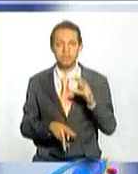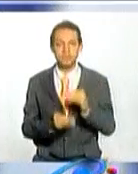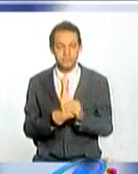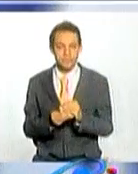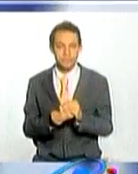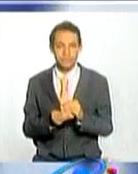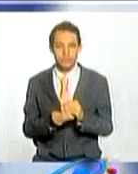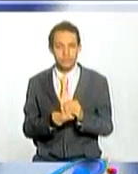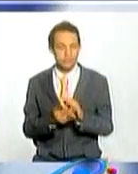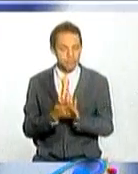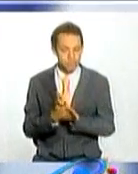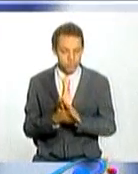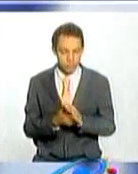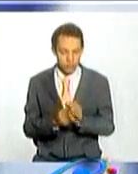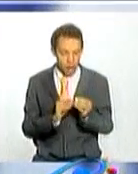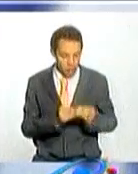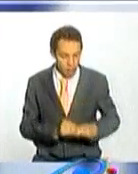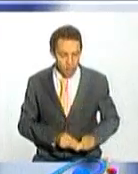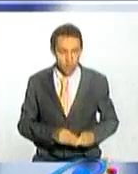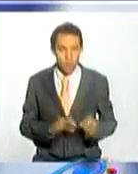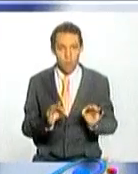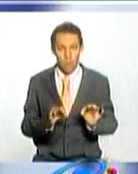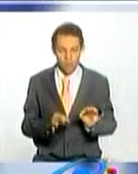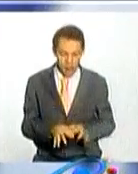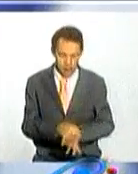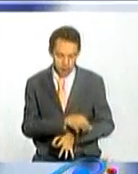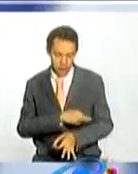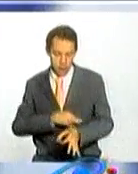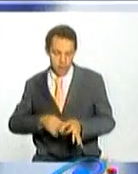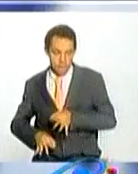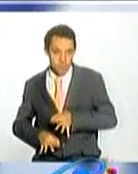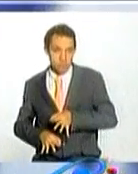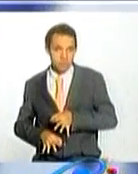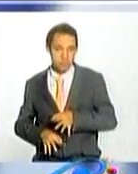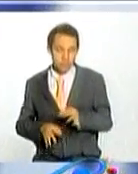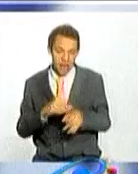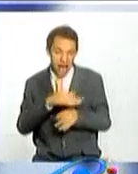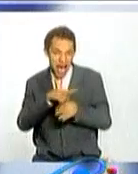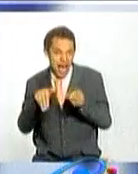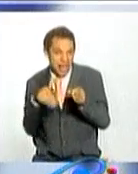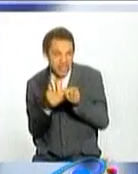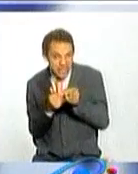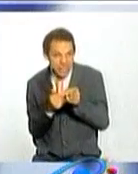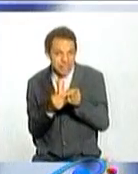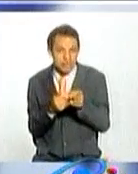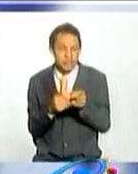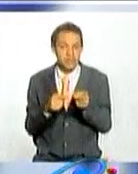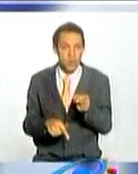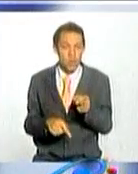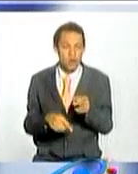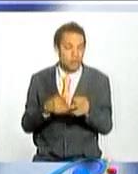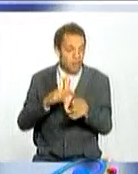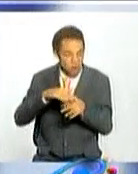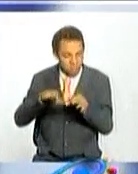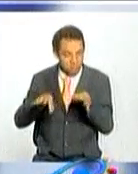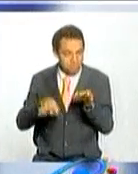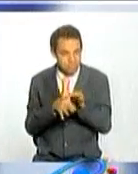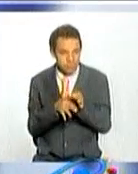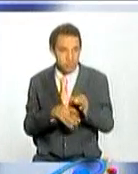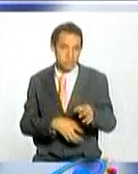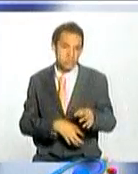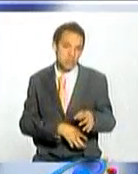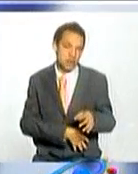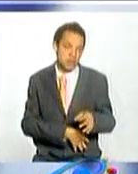se formó o que está localizado en otro lado, un riñón ectópico, muy frecuentemente hacia la pelvis, o un riñón en herradura con